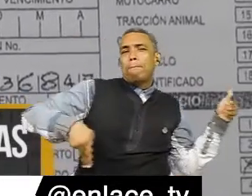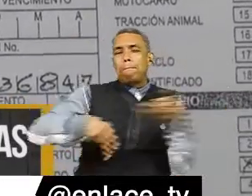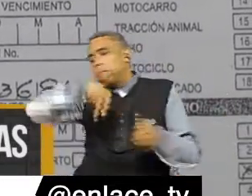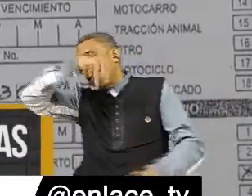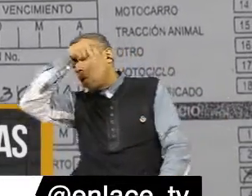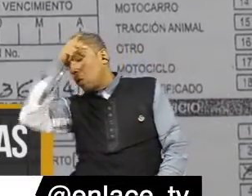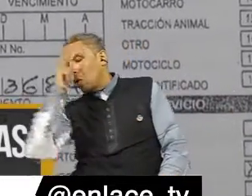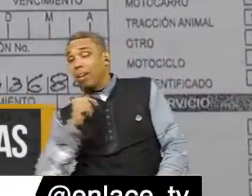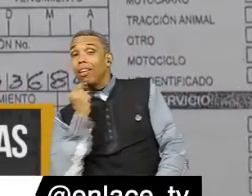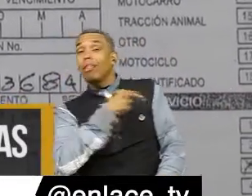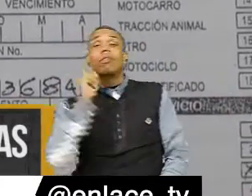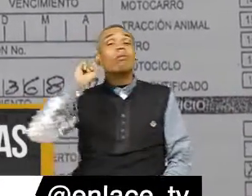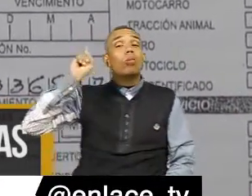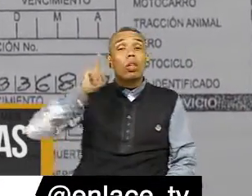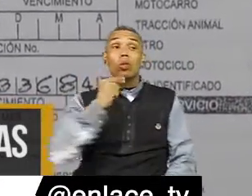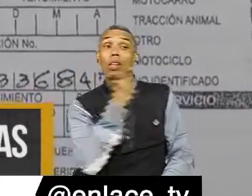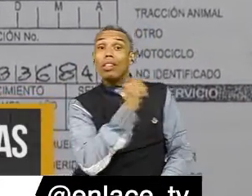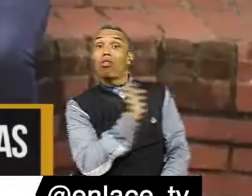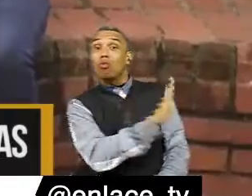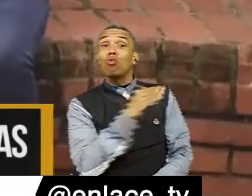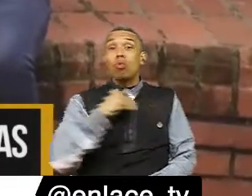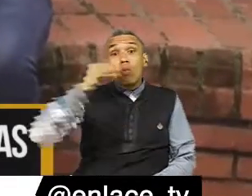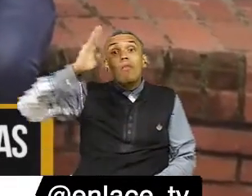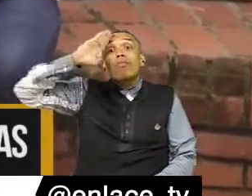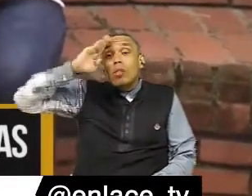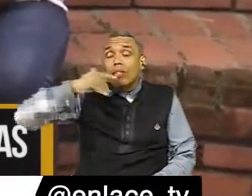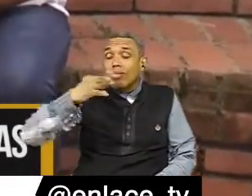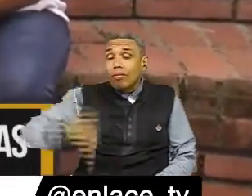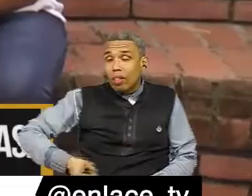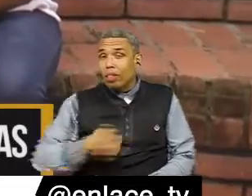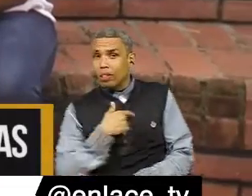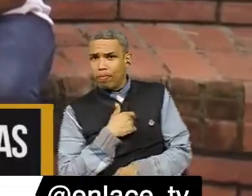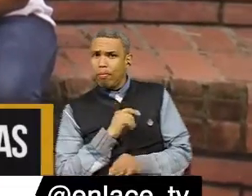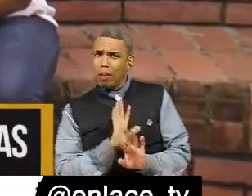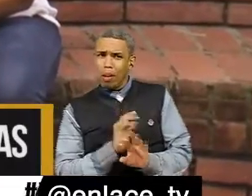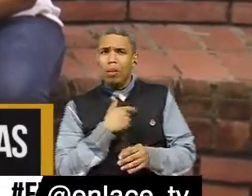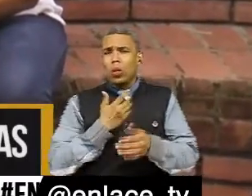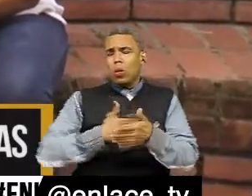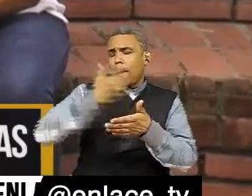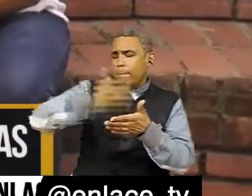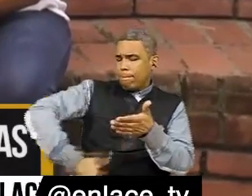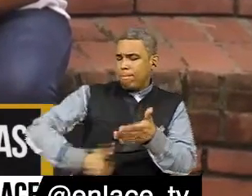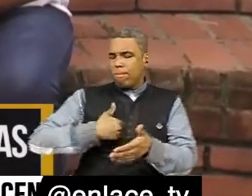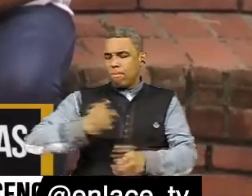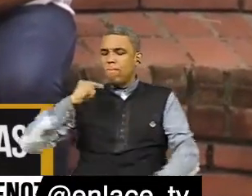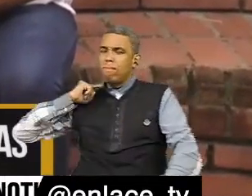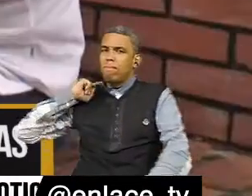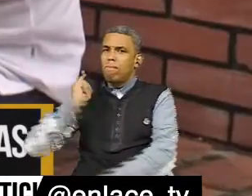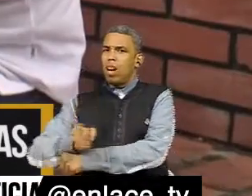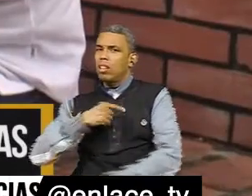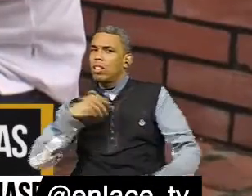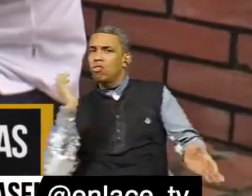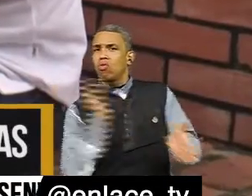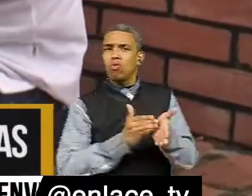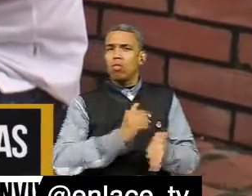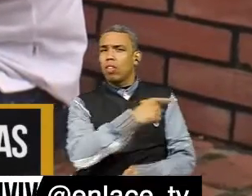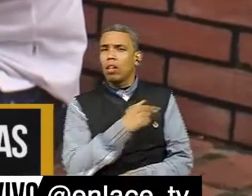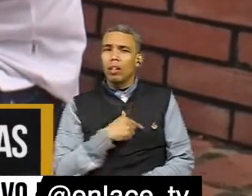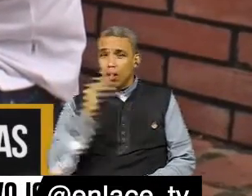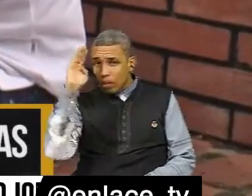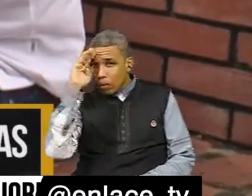en estado de embriaguez. Desde entonces, varios han sido los procesos judiciales que Alexander emprendió en contra del patrullero de la Policía Nacional,